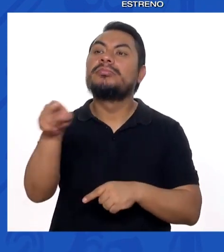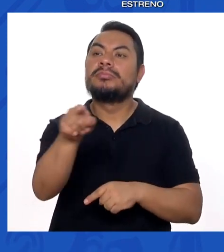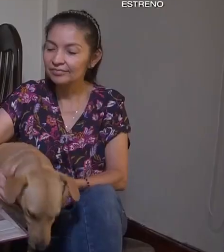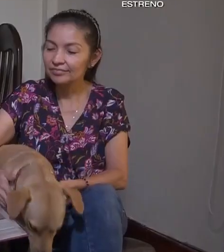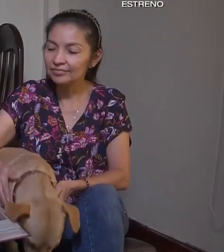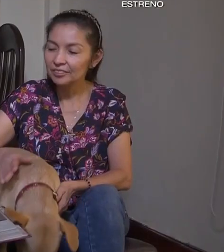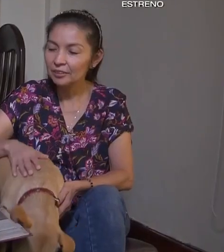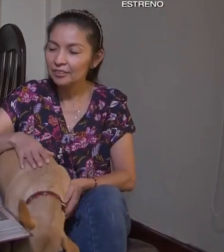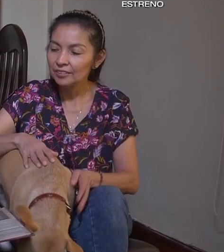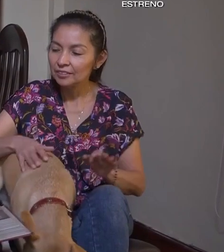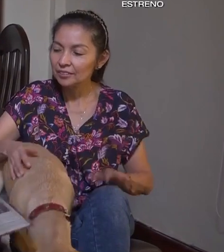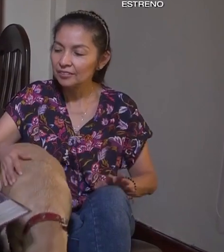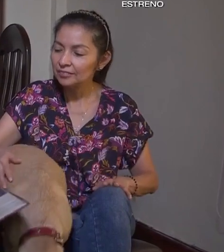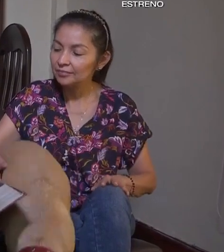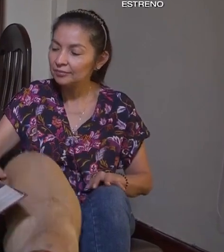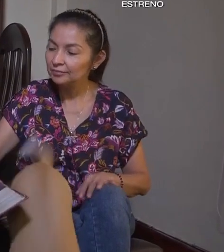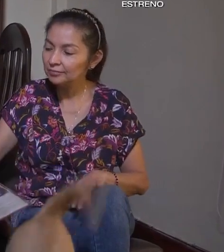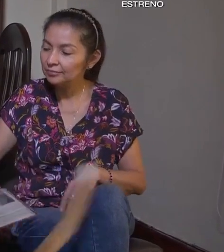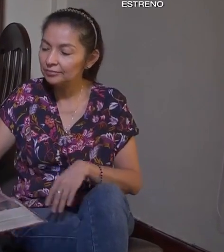mostraba.